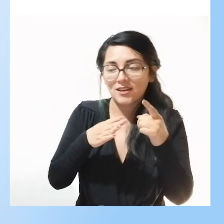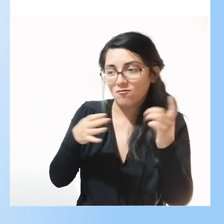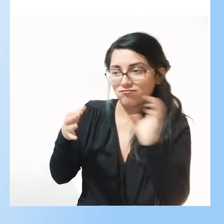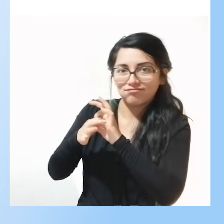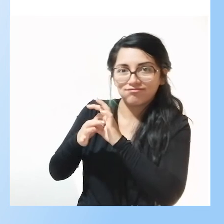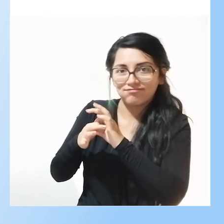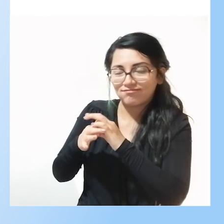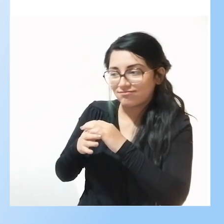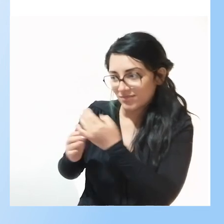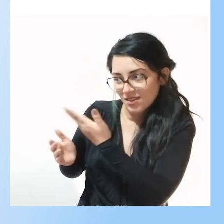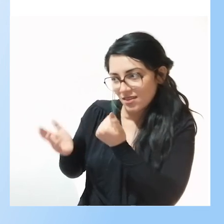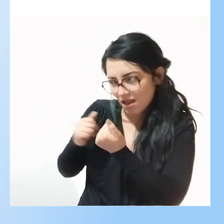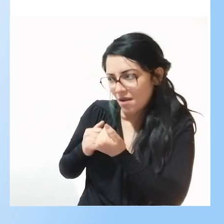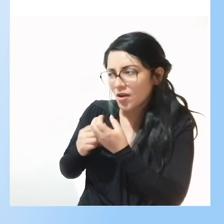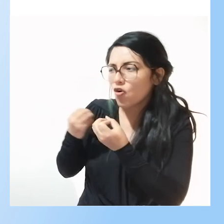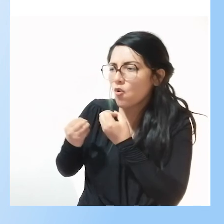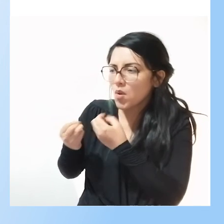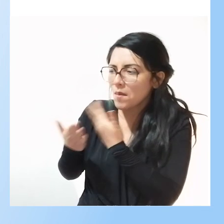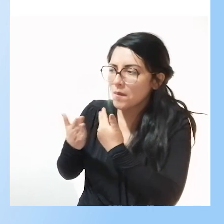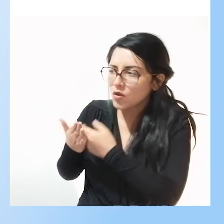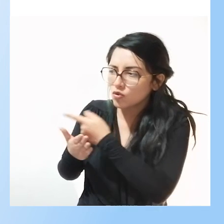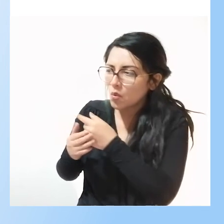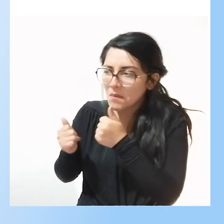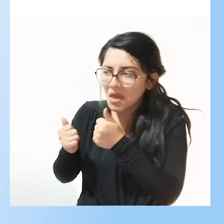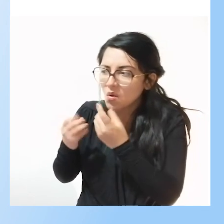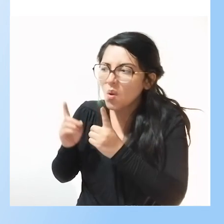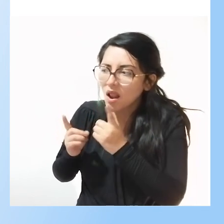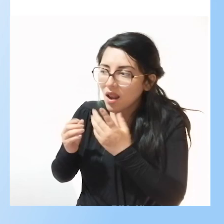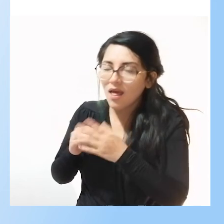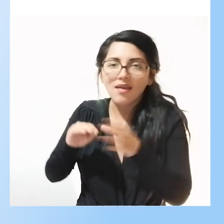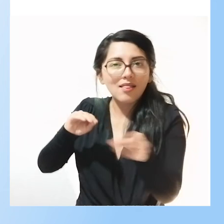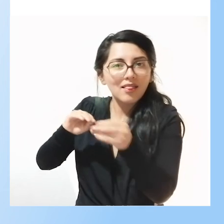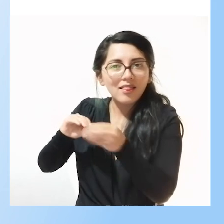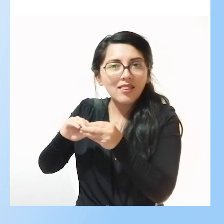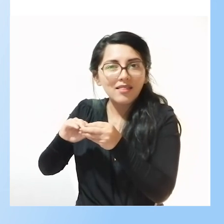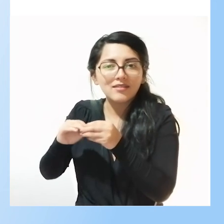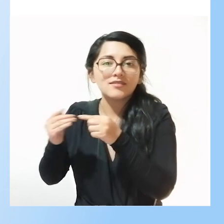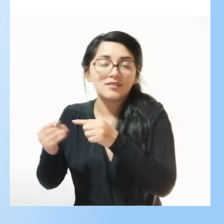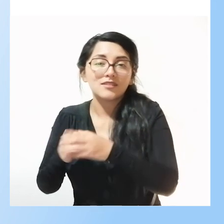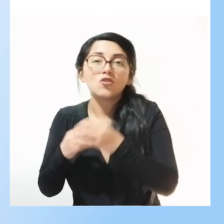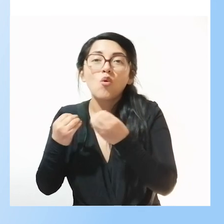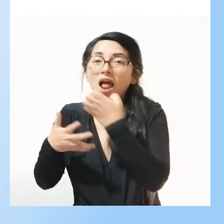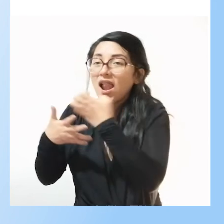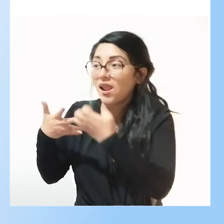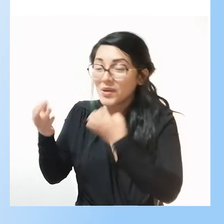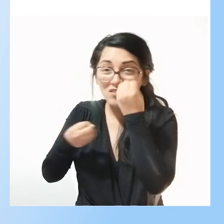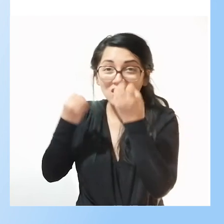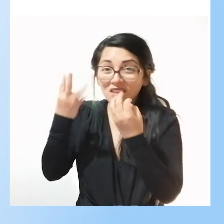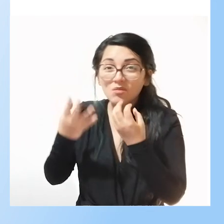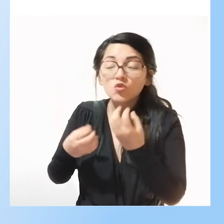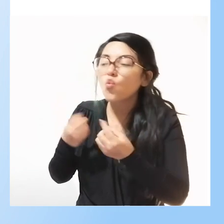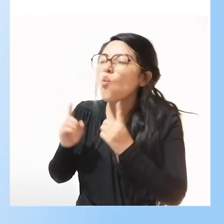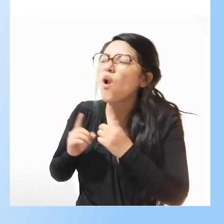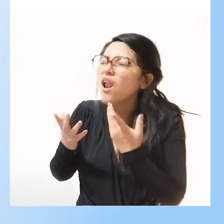el terreno, nos puede mostrar qué elementos innovadores son los que